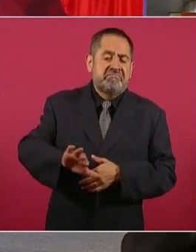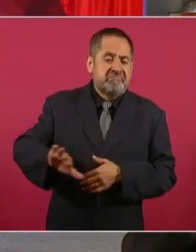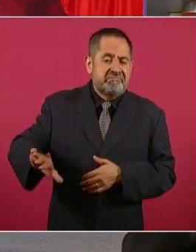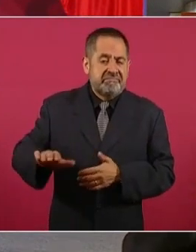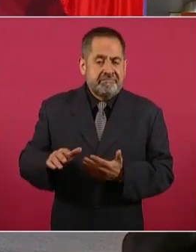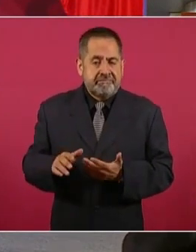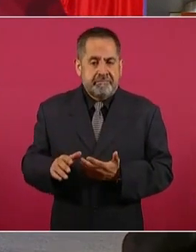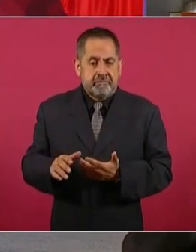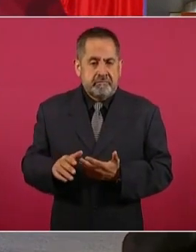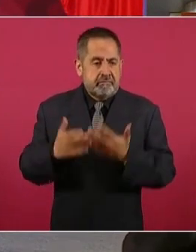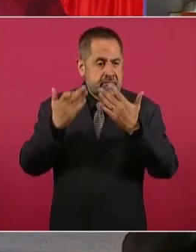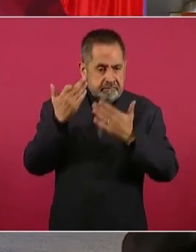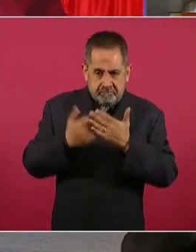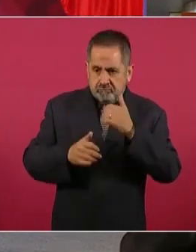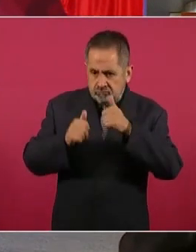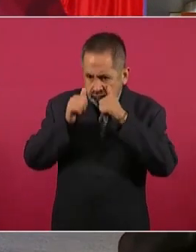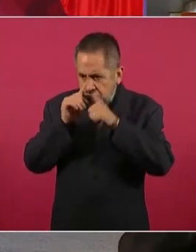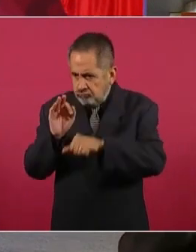del bienestar,